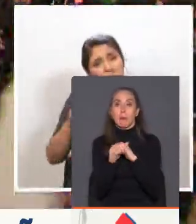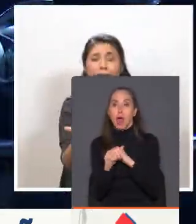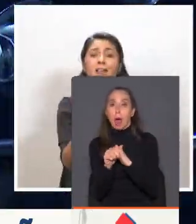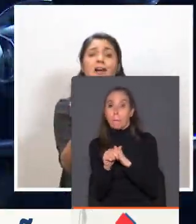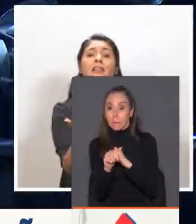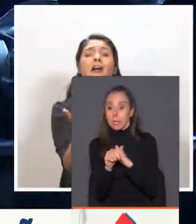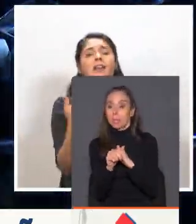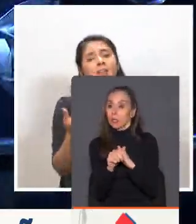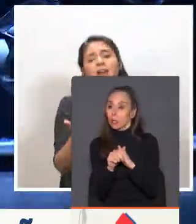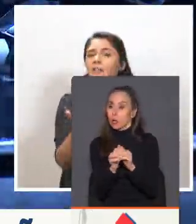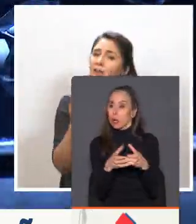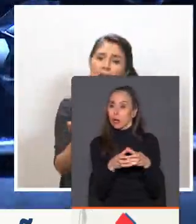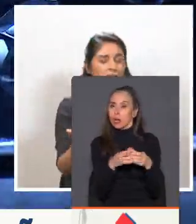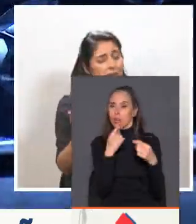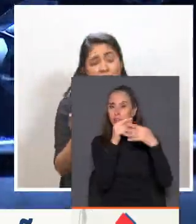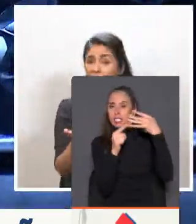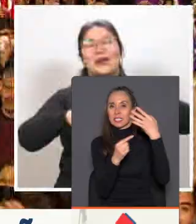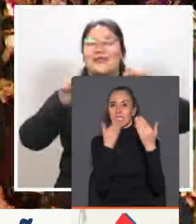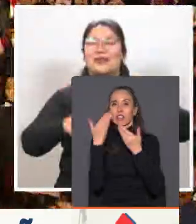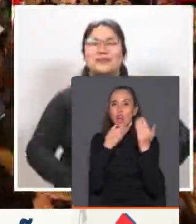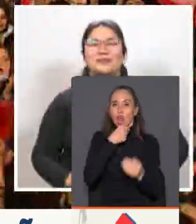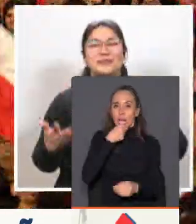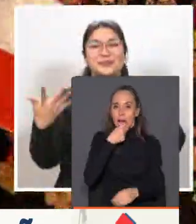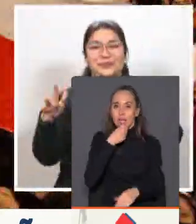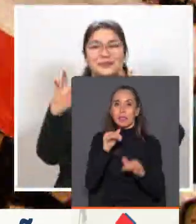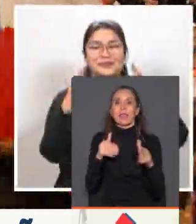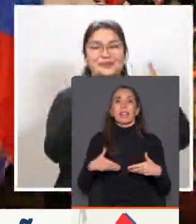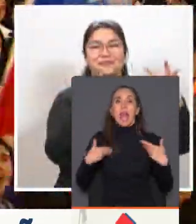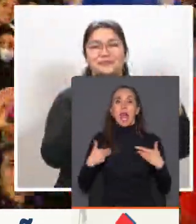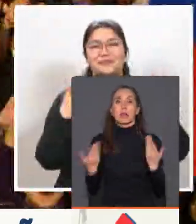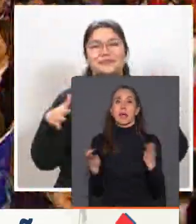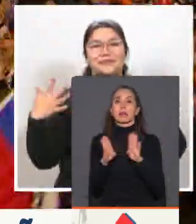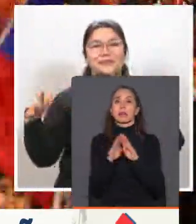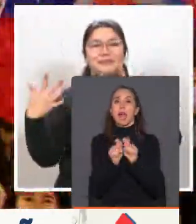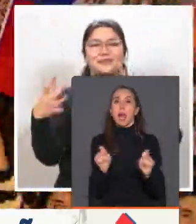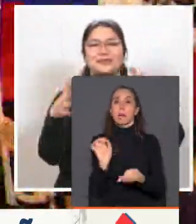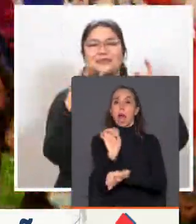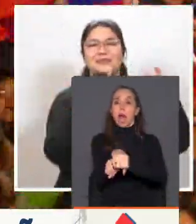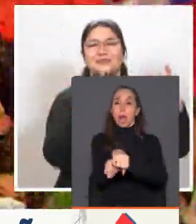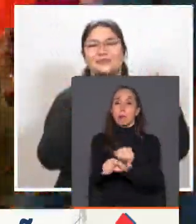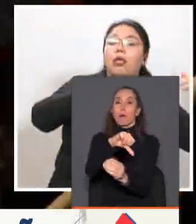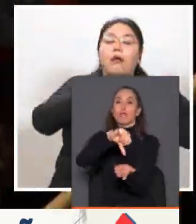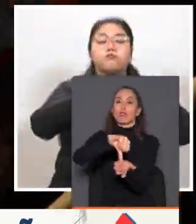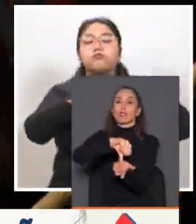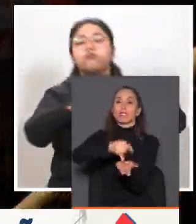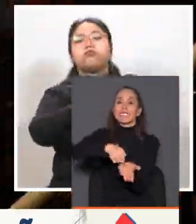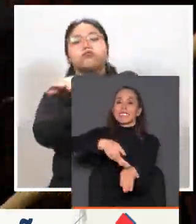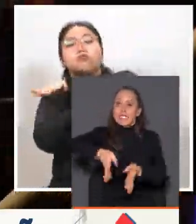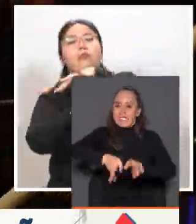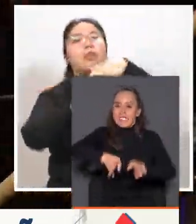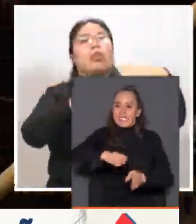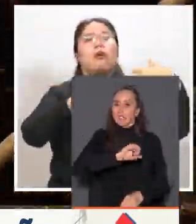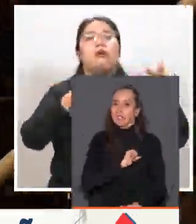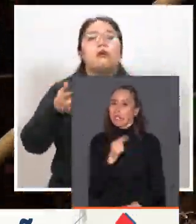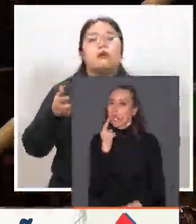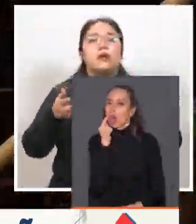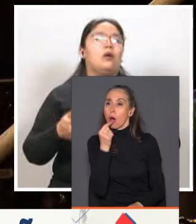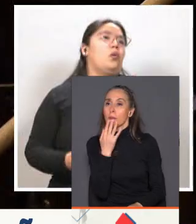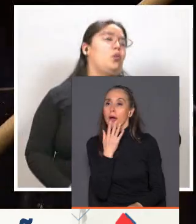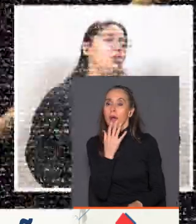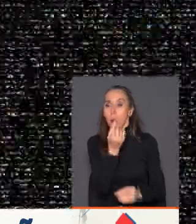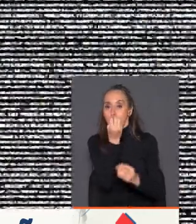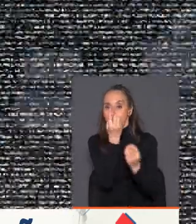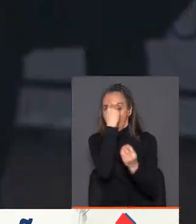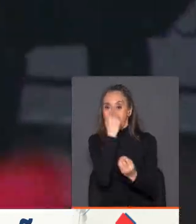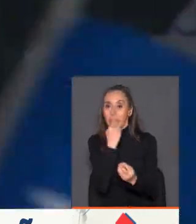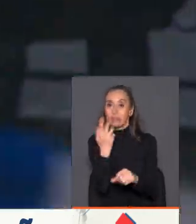Sillápulos, Vázquez, Francisca Valenzuela, entre otros, animaban el cierre de campaña del apruebo en el centro de Santiago. Hoy hay cualquier gente,